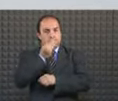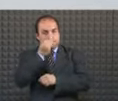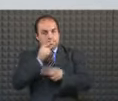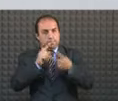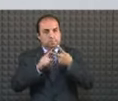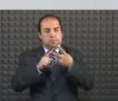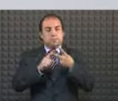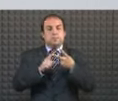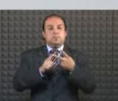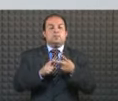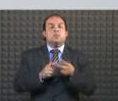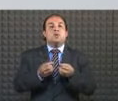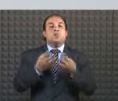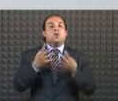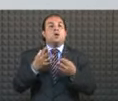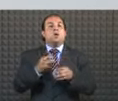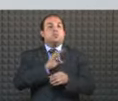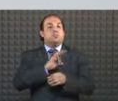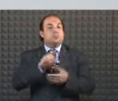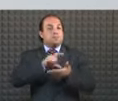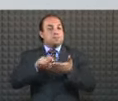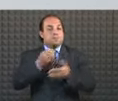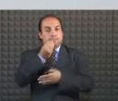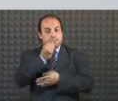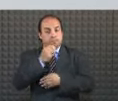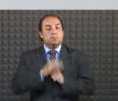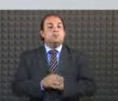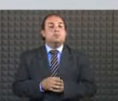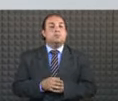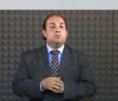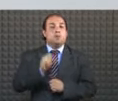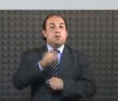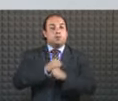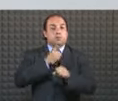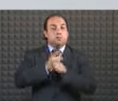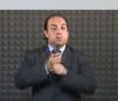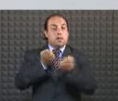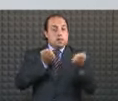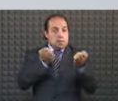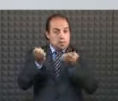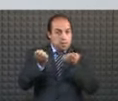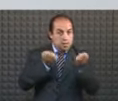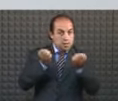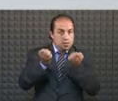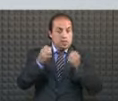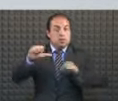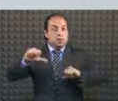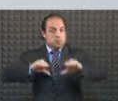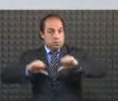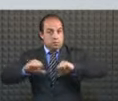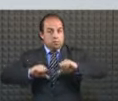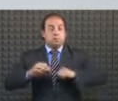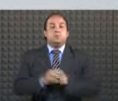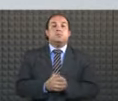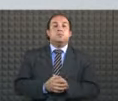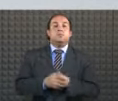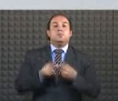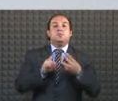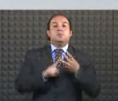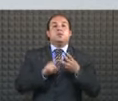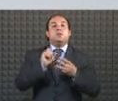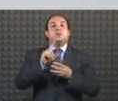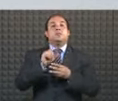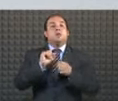con la disponibilidad de alimentos, tiene que ver con las opciones de ejercicio físico, de activación, tiene que ver con algo